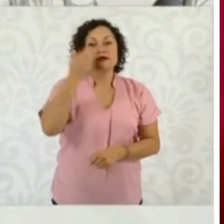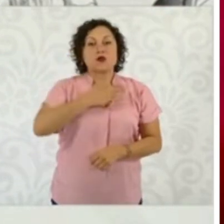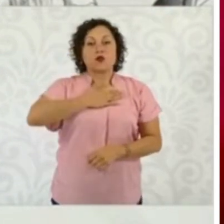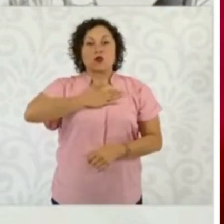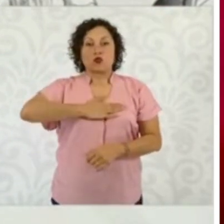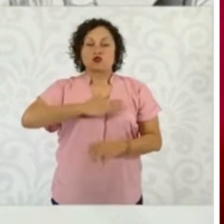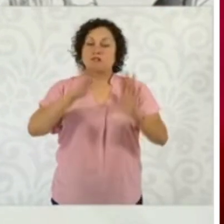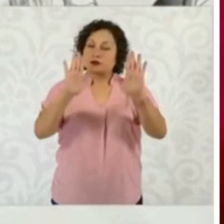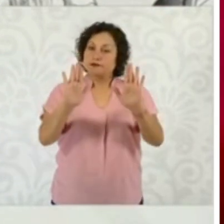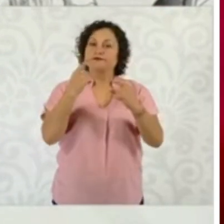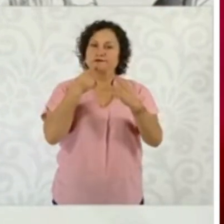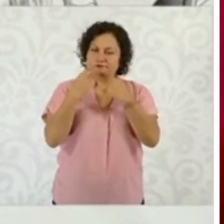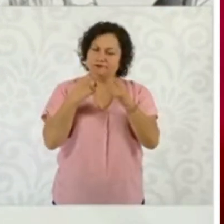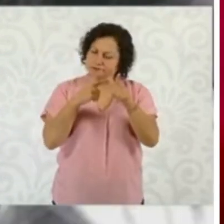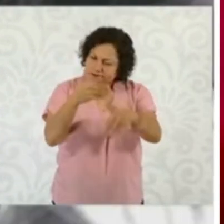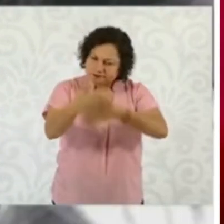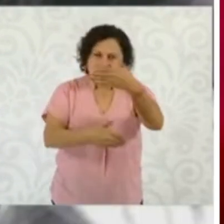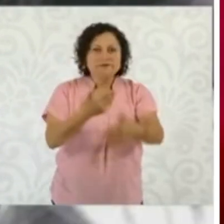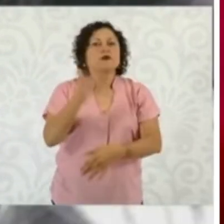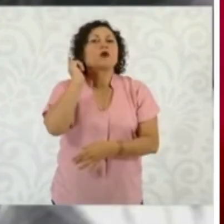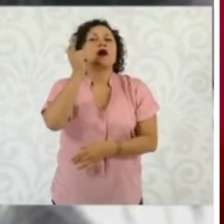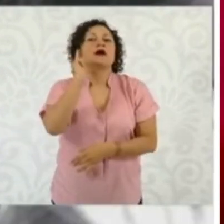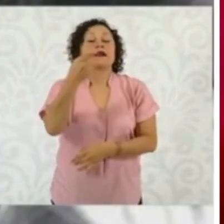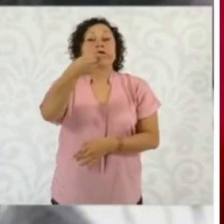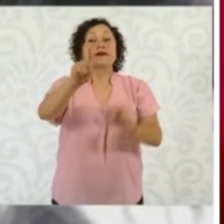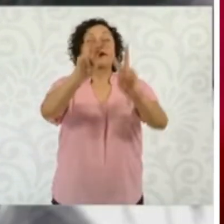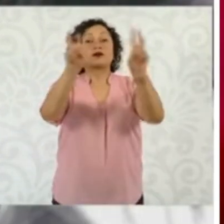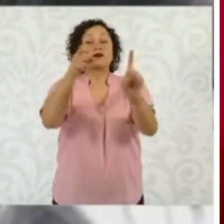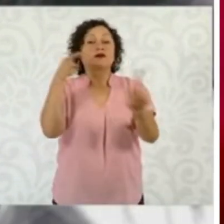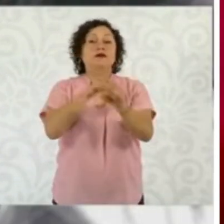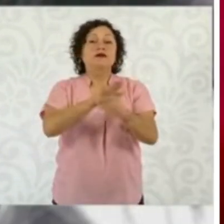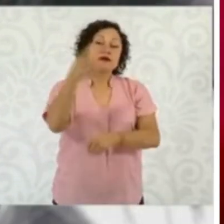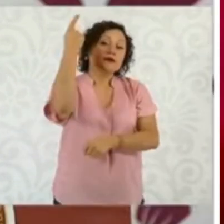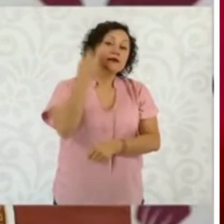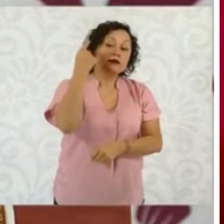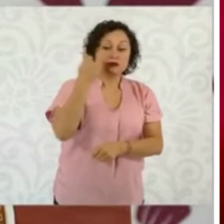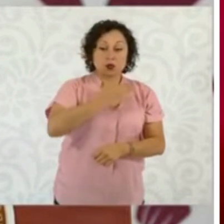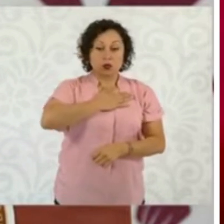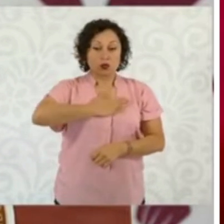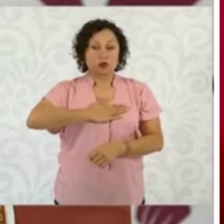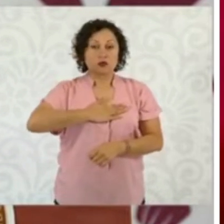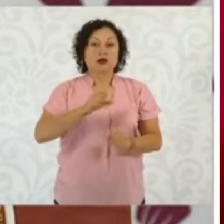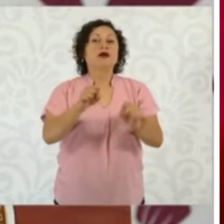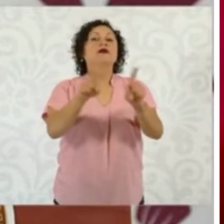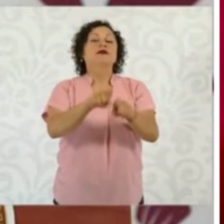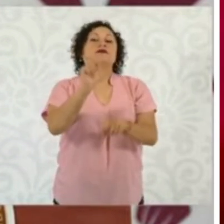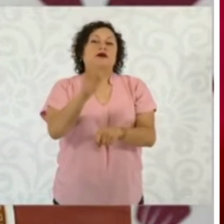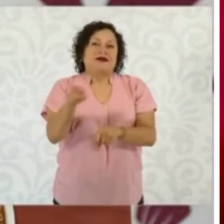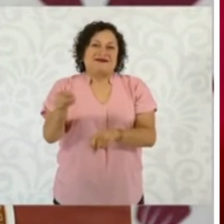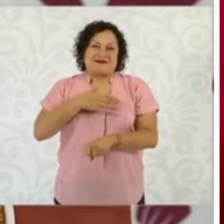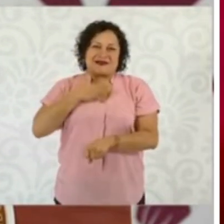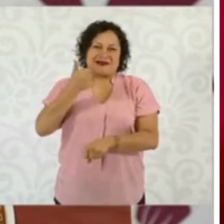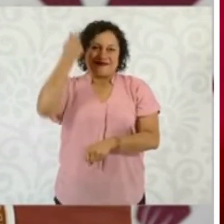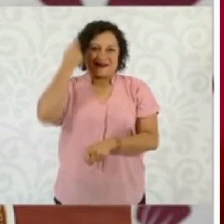la puerta, pero lo importante es que haya pensiones justas. Entonces, incluso bajo este mecanismo del Fondo de Pensiones para el Bienestar,